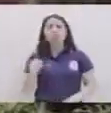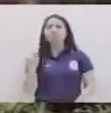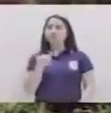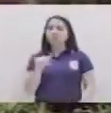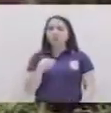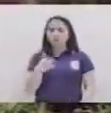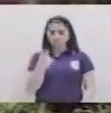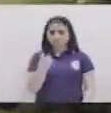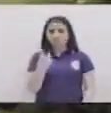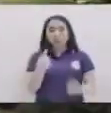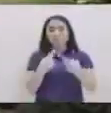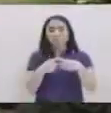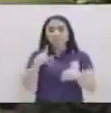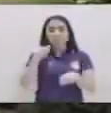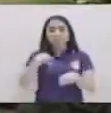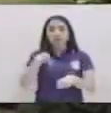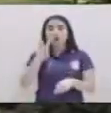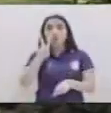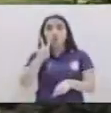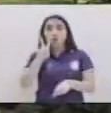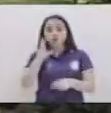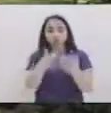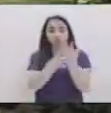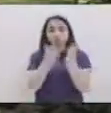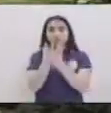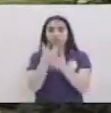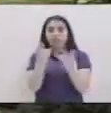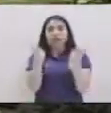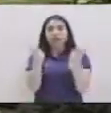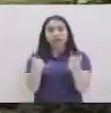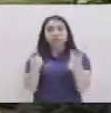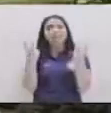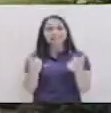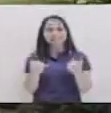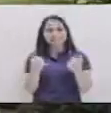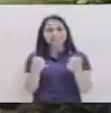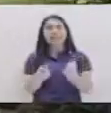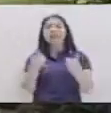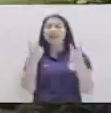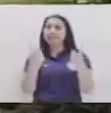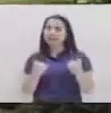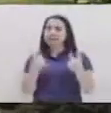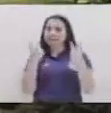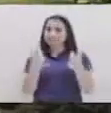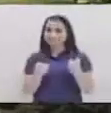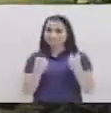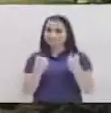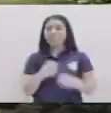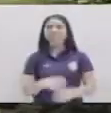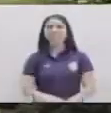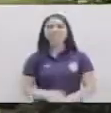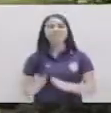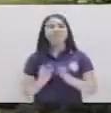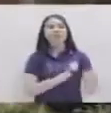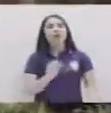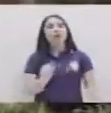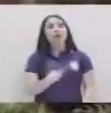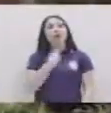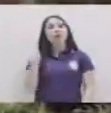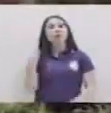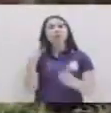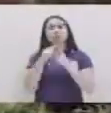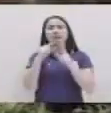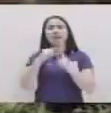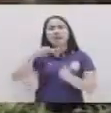esta manera y así sería la palabra repetir. Luego tenemos el muy temprano, que para